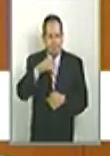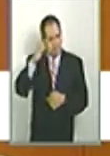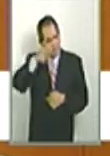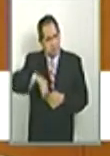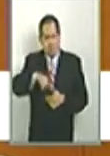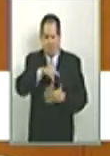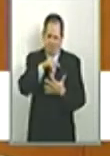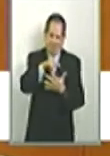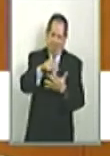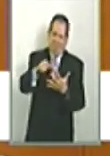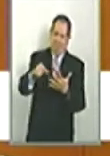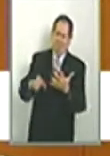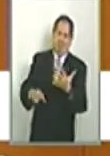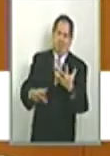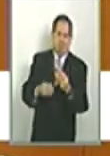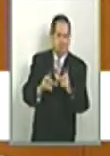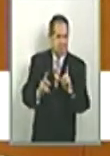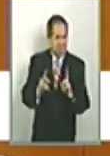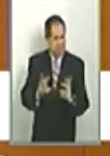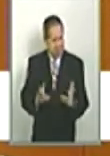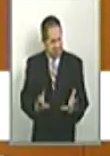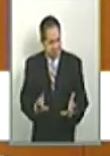otros temas paradigmáticos.